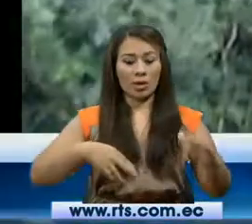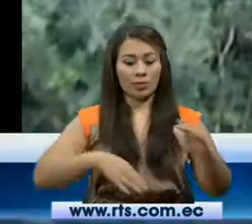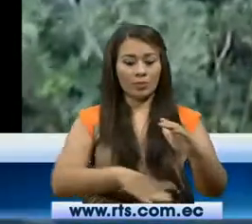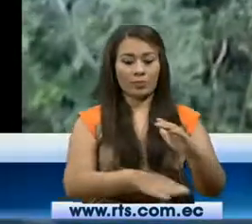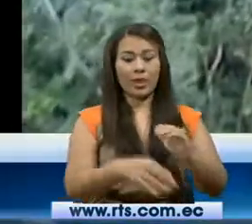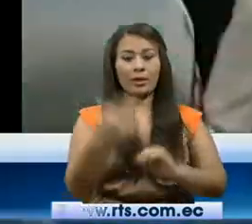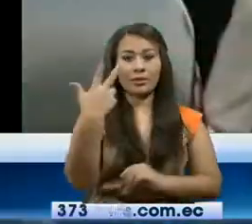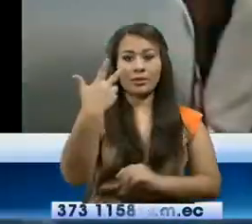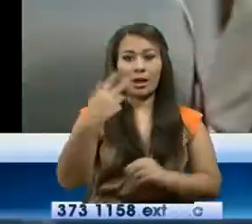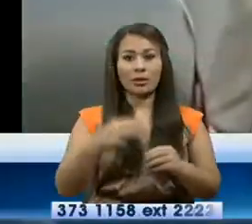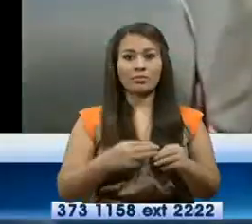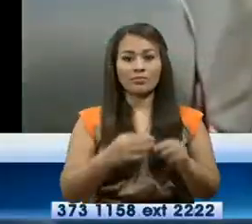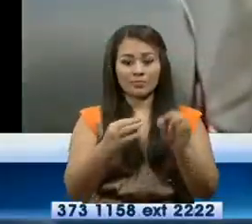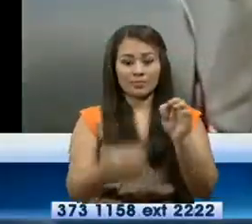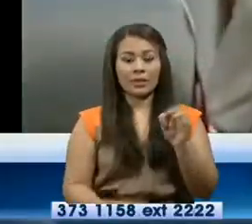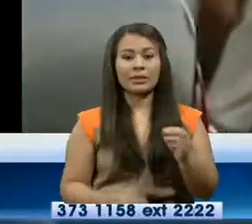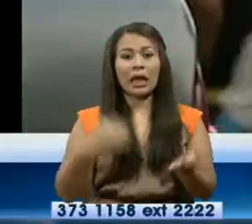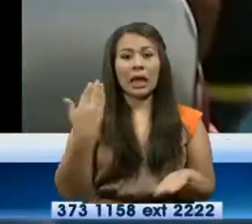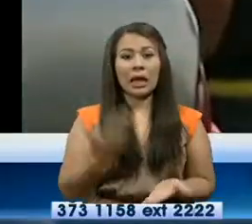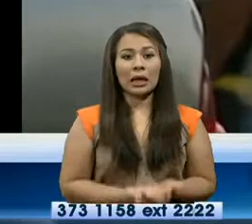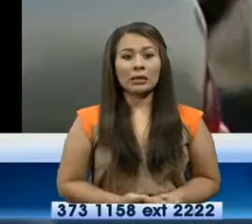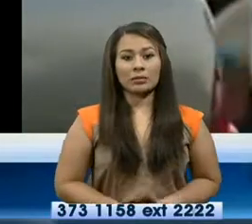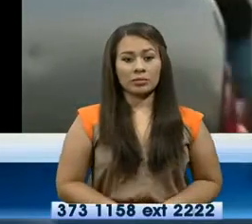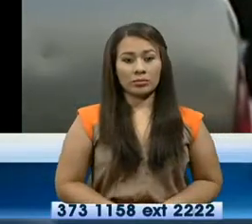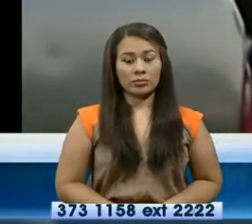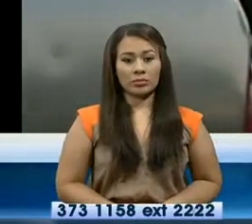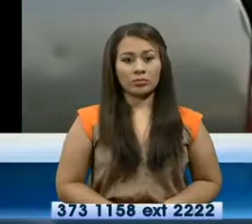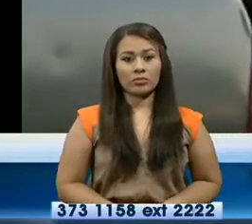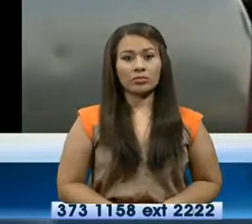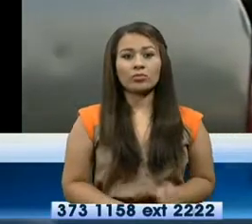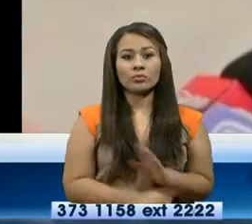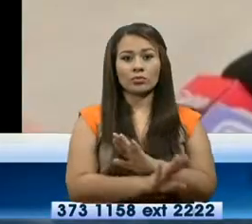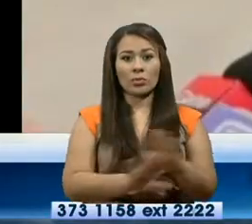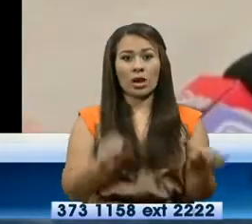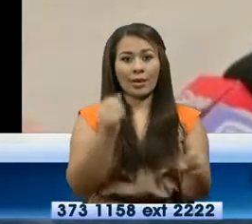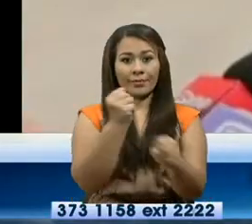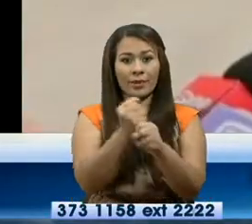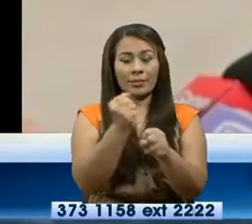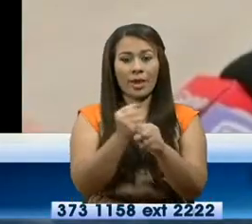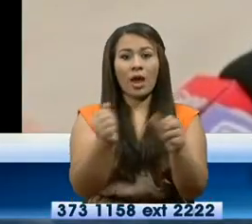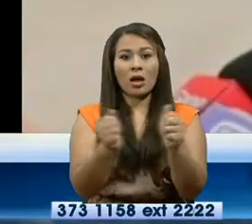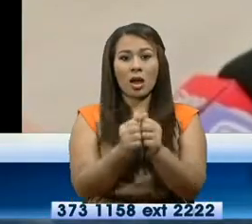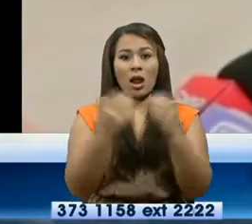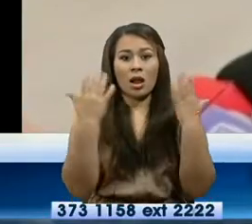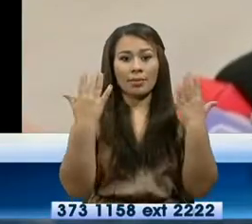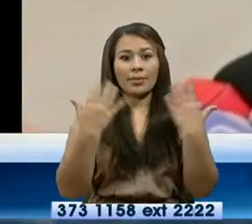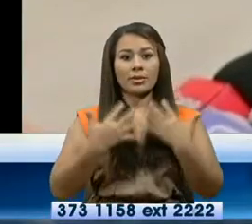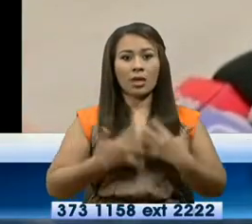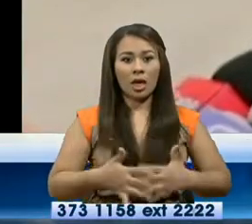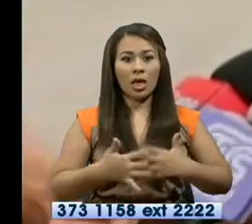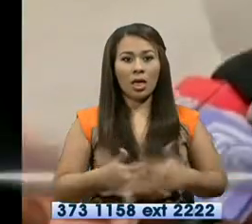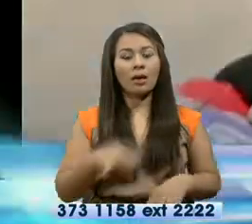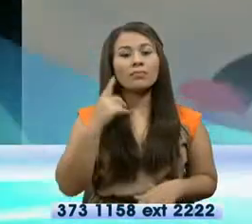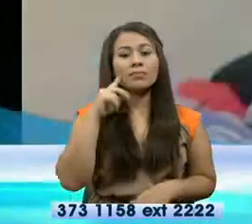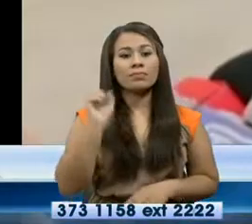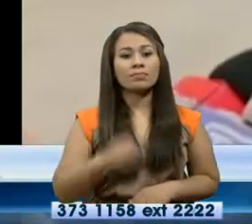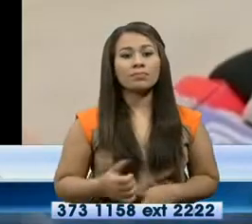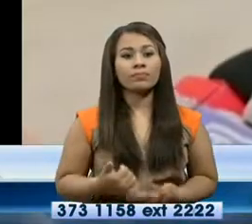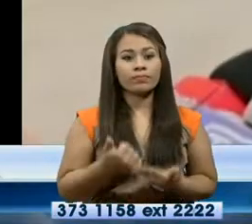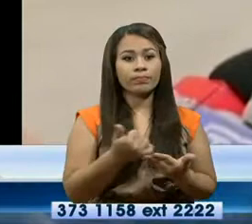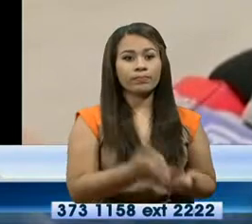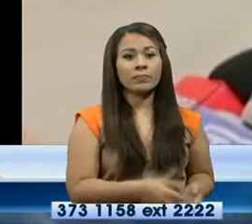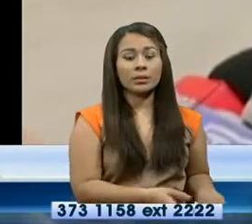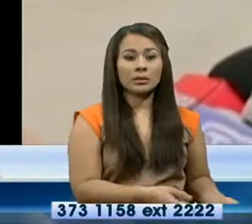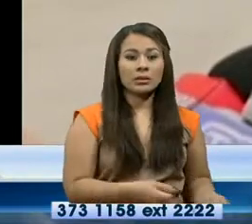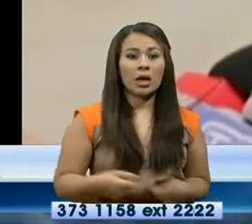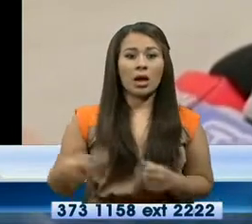3 metros de material caído con el derrumbe. Hemos tenido que trabajar con herramientas manuales para sacar el cuerpo,